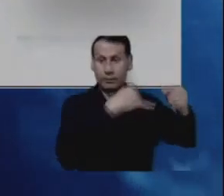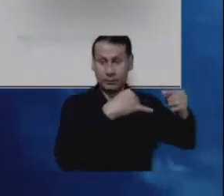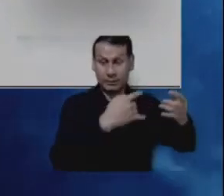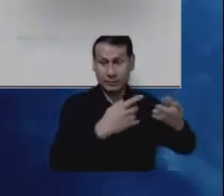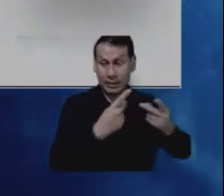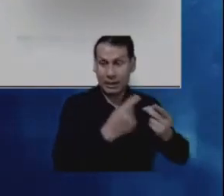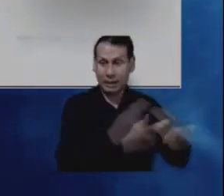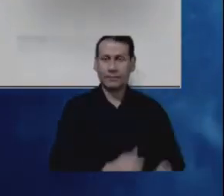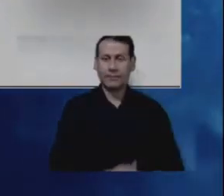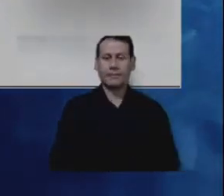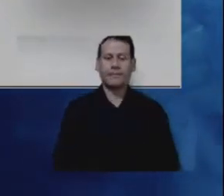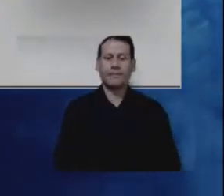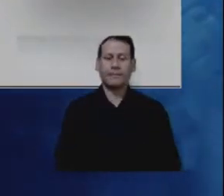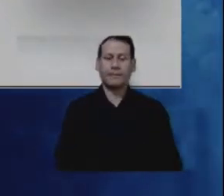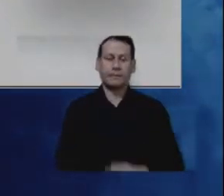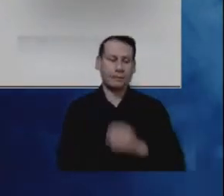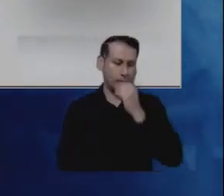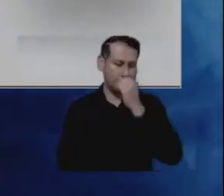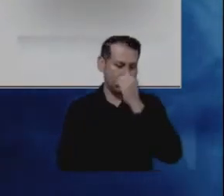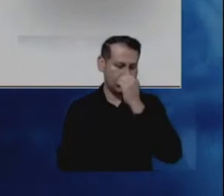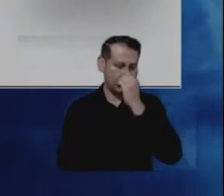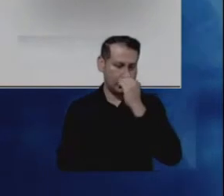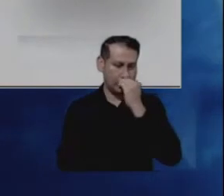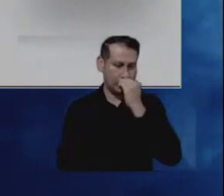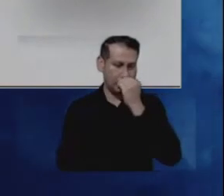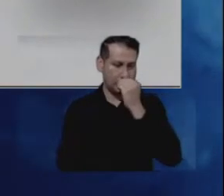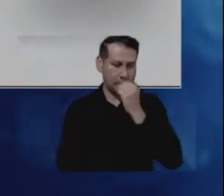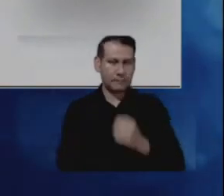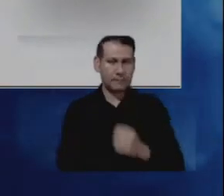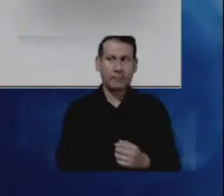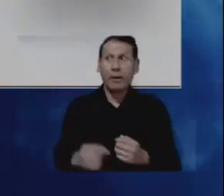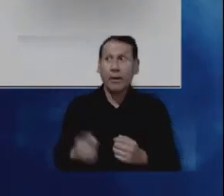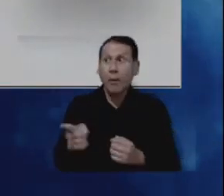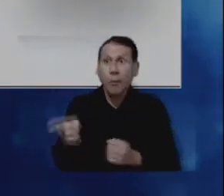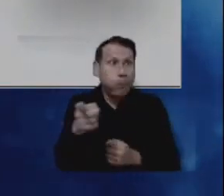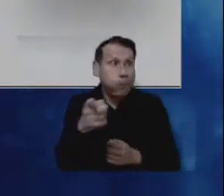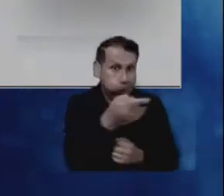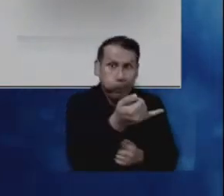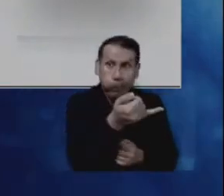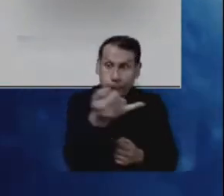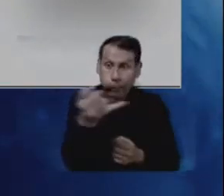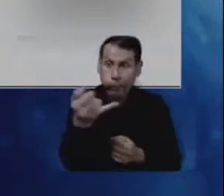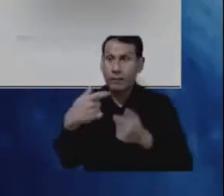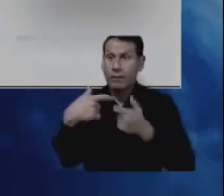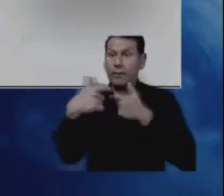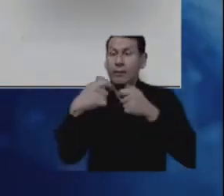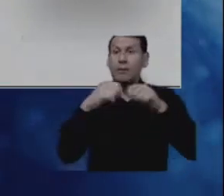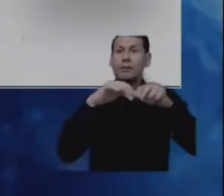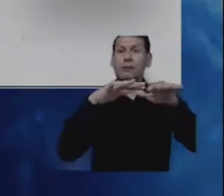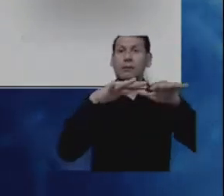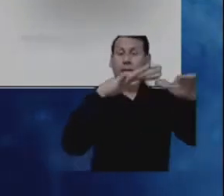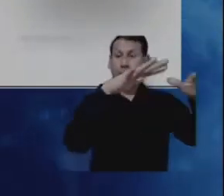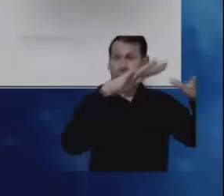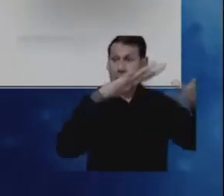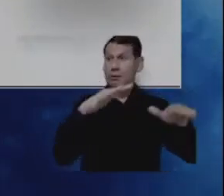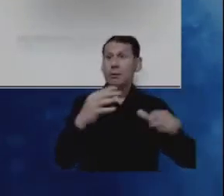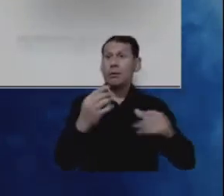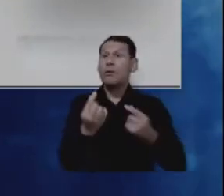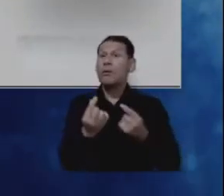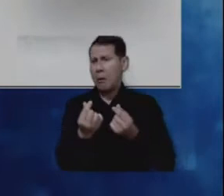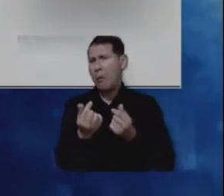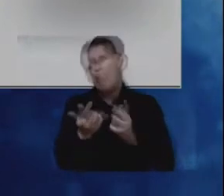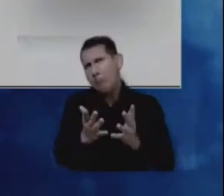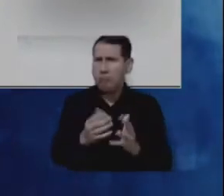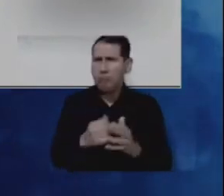Y con todo eso, con la disponibilidad de espectro a costos razonables, se deberá garantizar pues, la implementación de